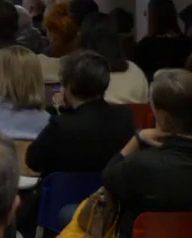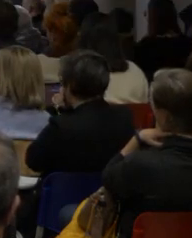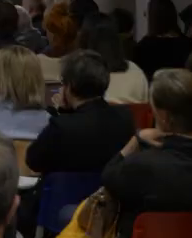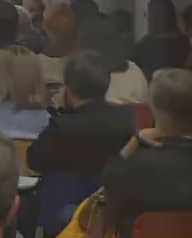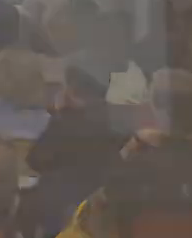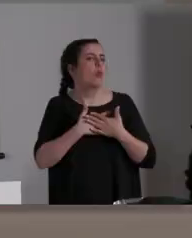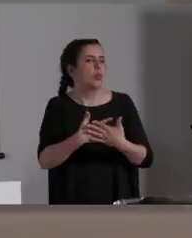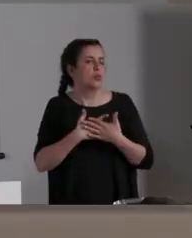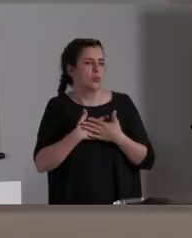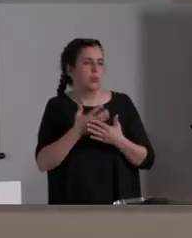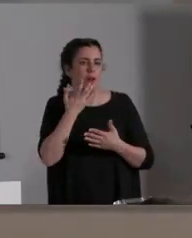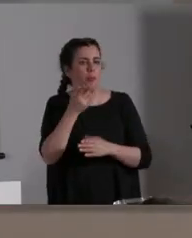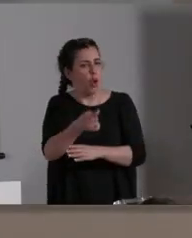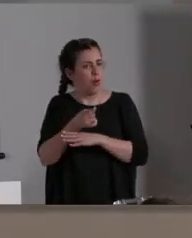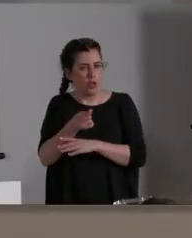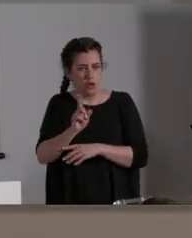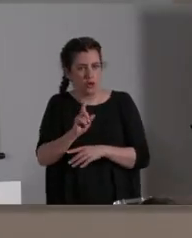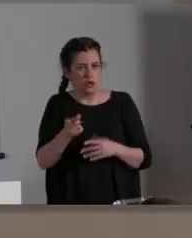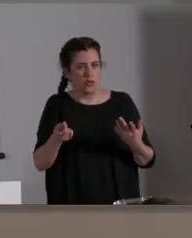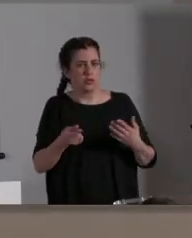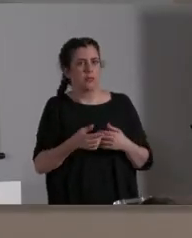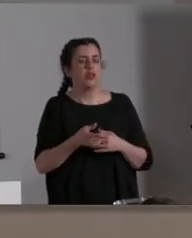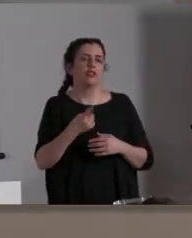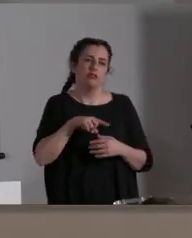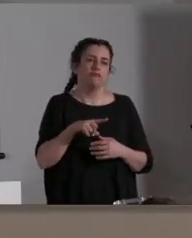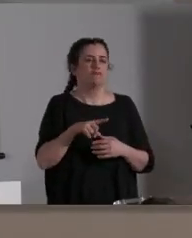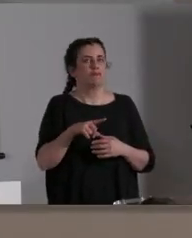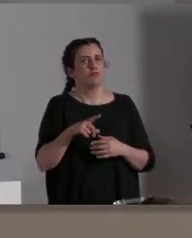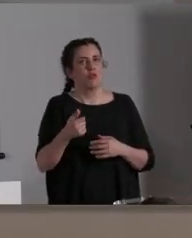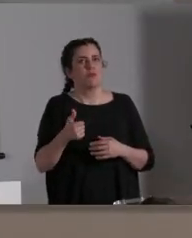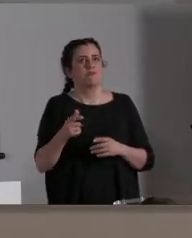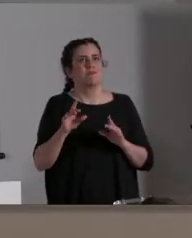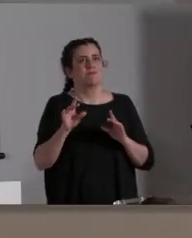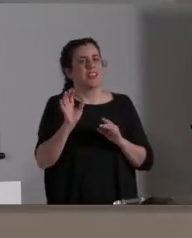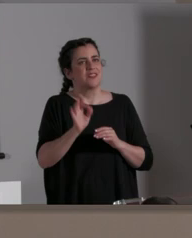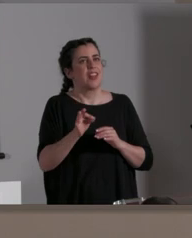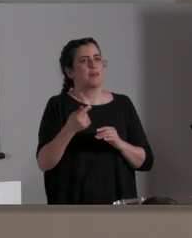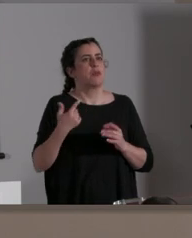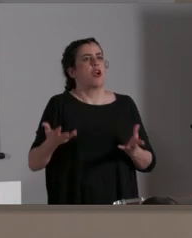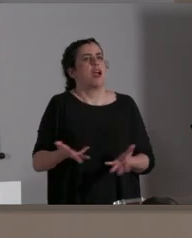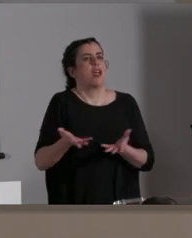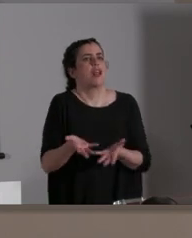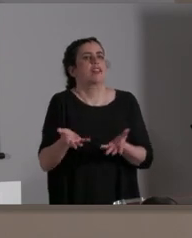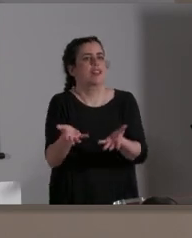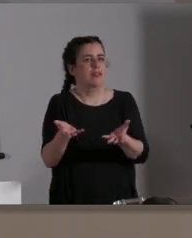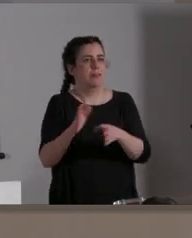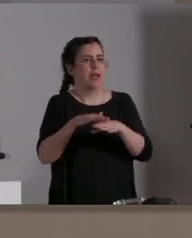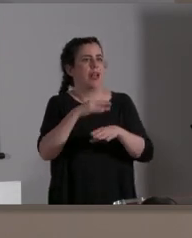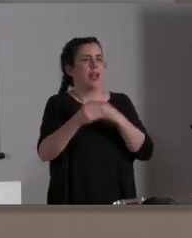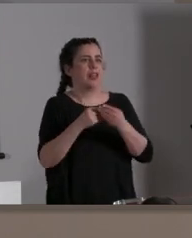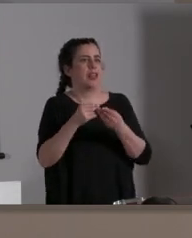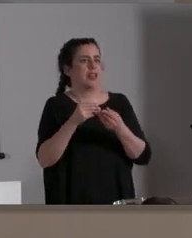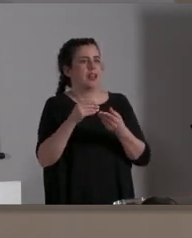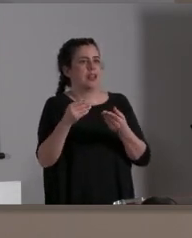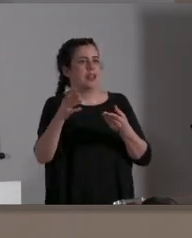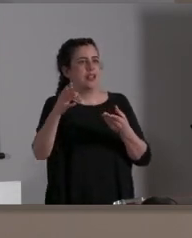que el ayuntamiento no sea obligado, aunque sí que digamos que nos ha empujado un poquito a hacer esta intercooperación, porque muy cerca pues hay una cooperativa